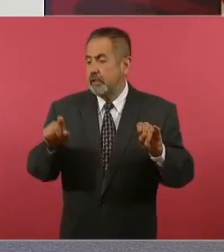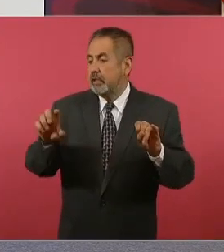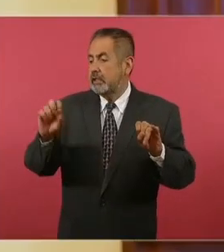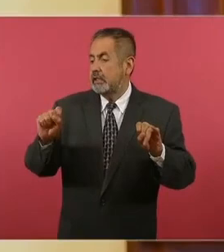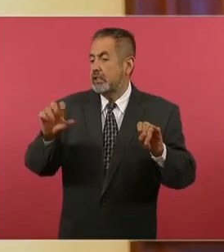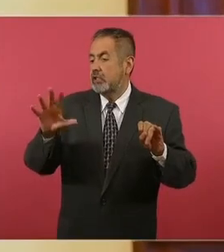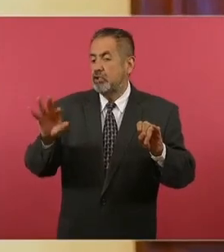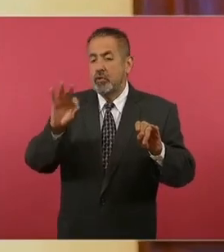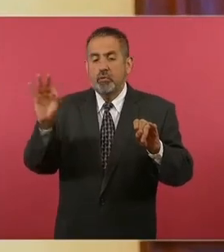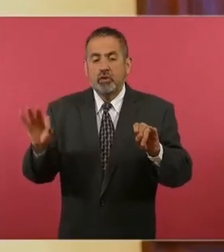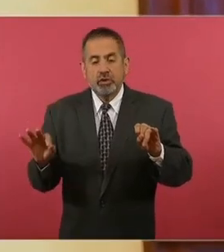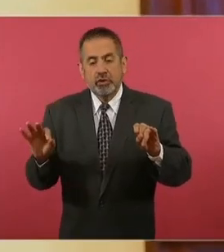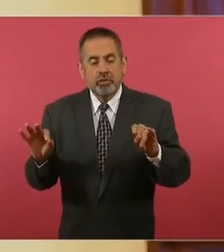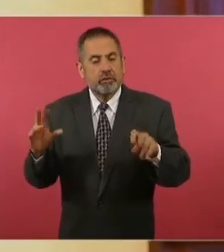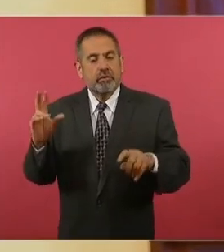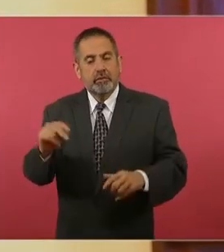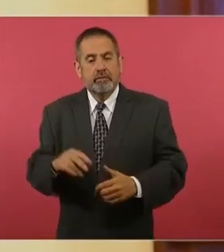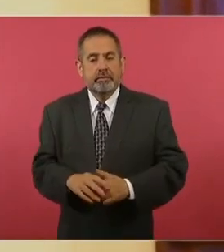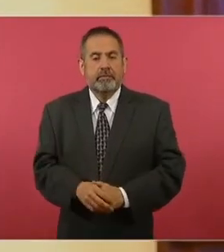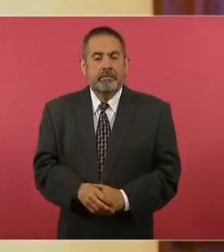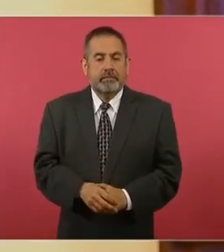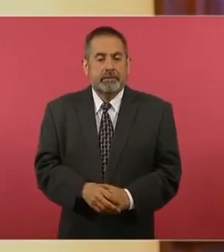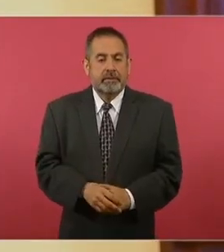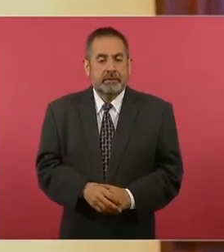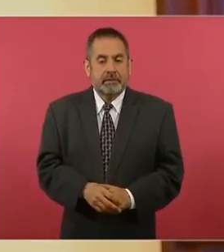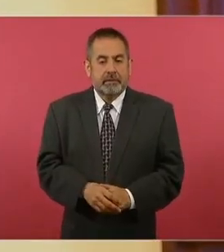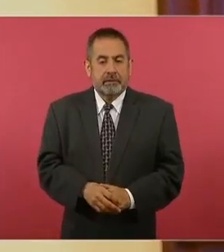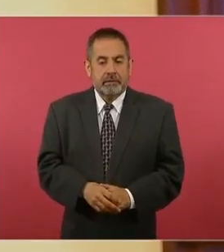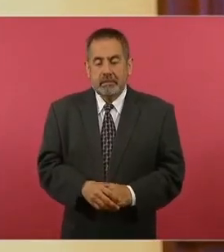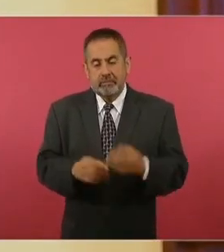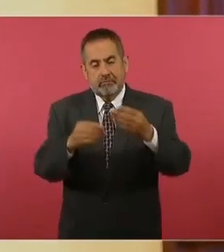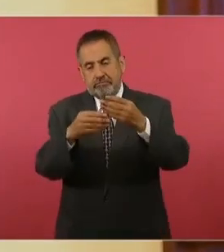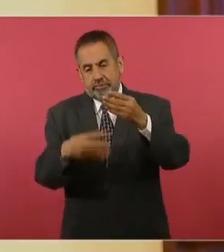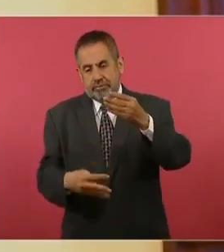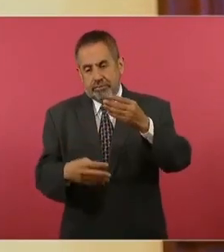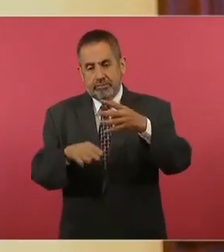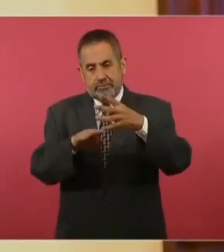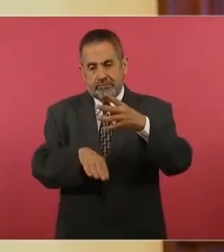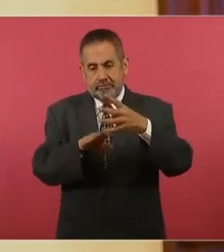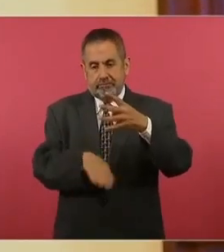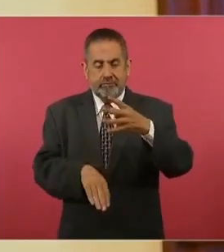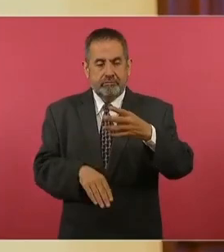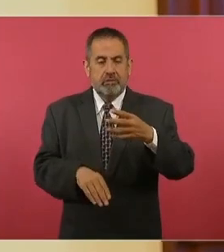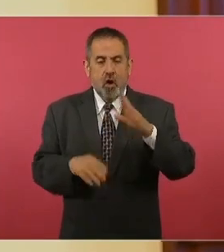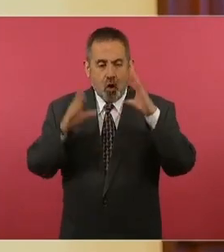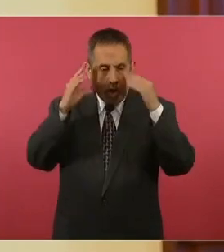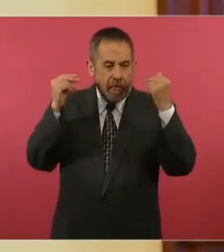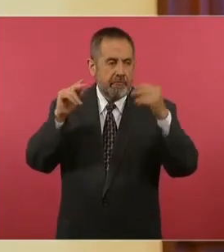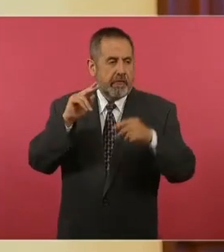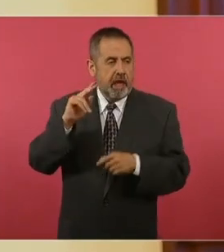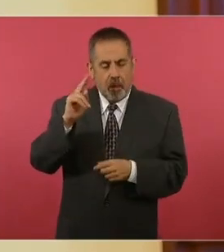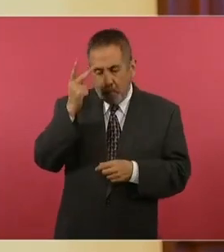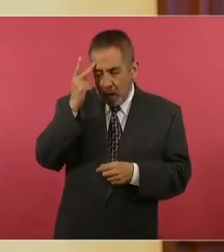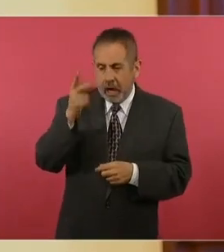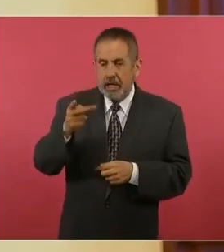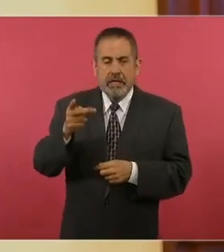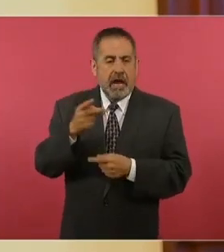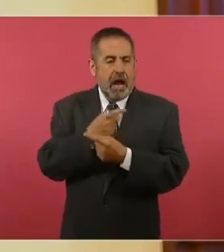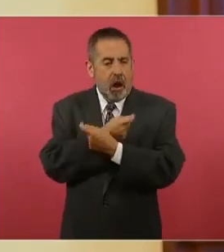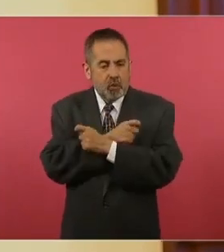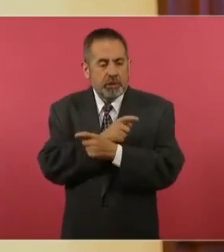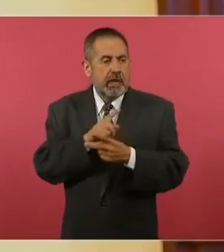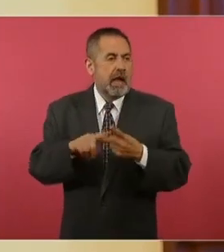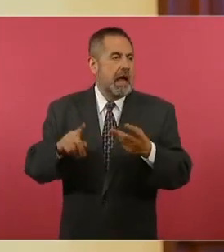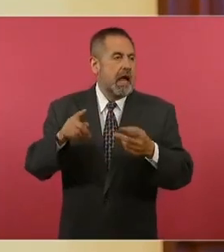un 65% de desaprobación. Y pues el resto, Holanda, Polonia, Austria,